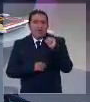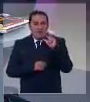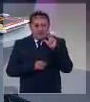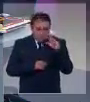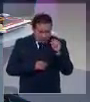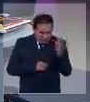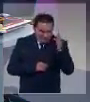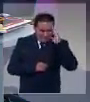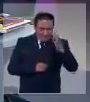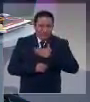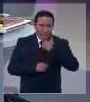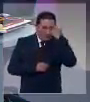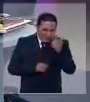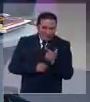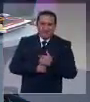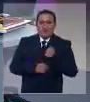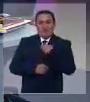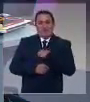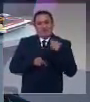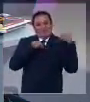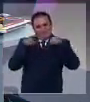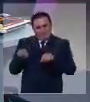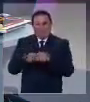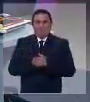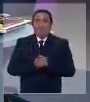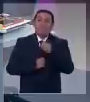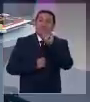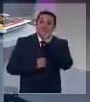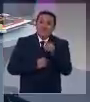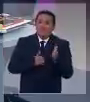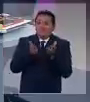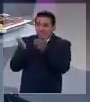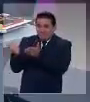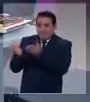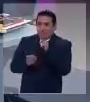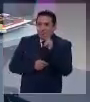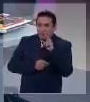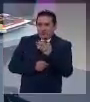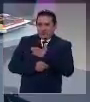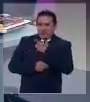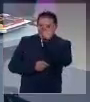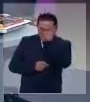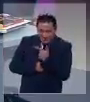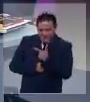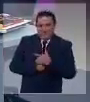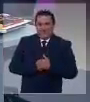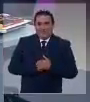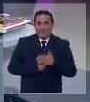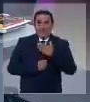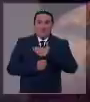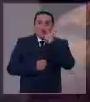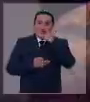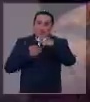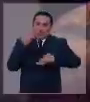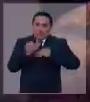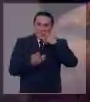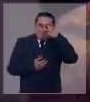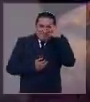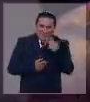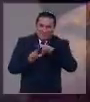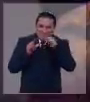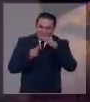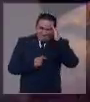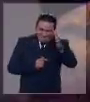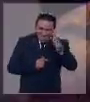de estar aquí, Gaby. Y también Leonardo Curcio. Leonardo, ¿cómo estás? Buenas noches. Gaby, Carlos, buenas noches. Buenas noches, México. Este es el